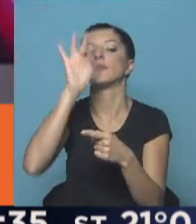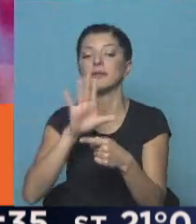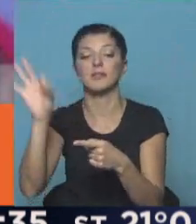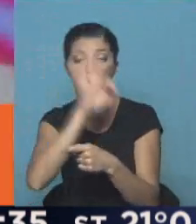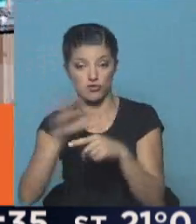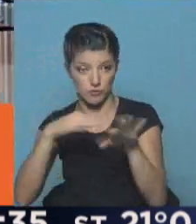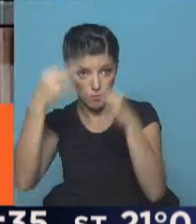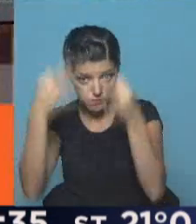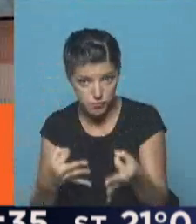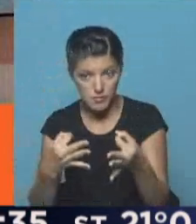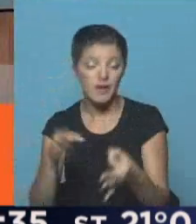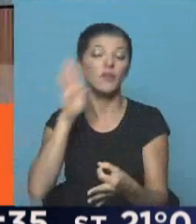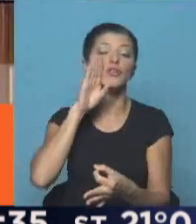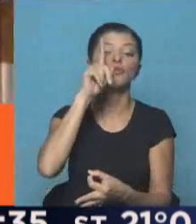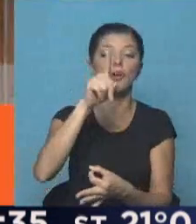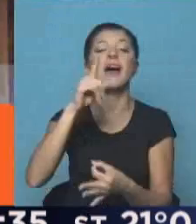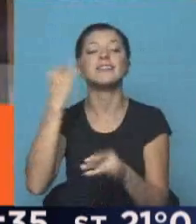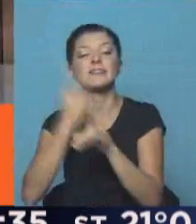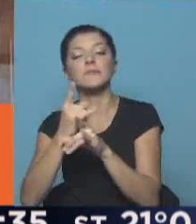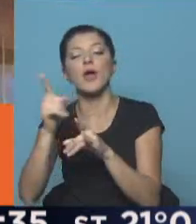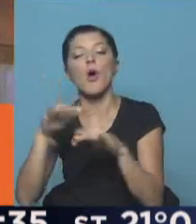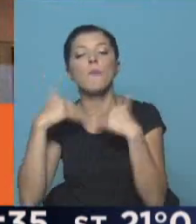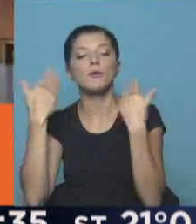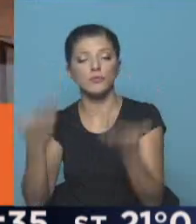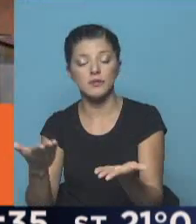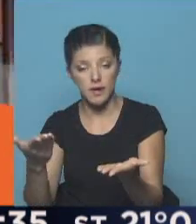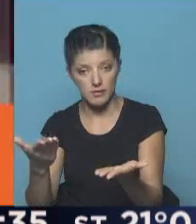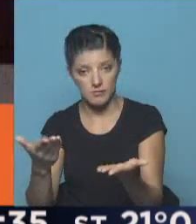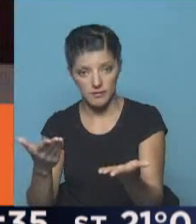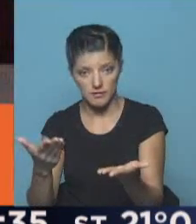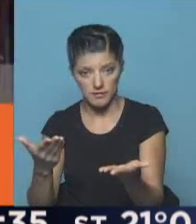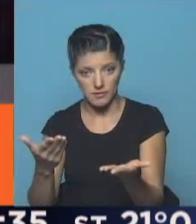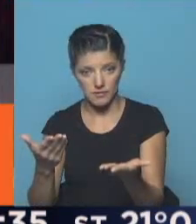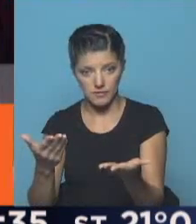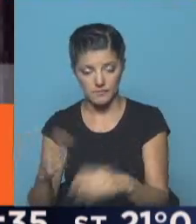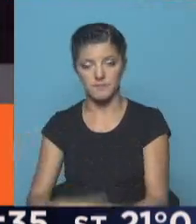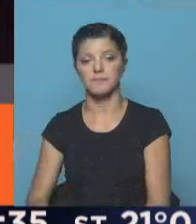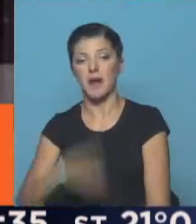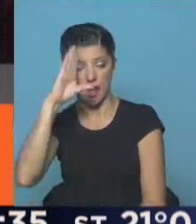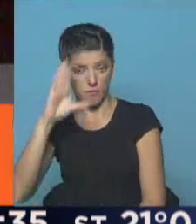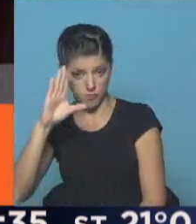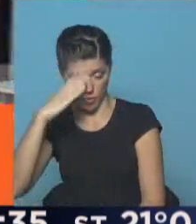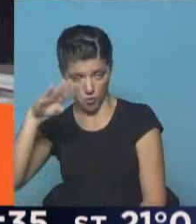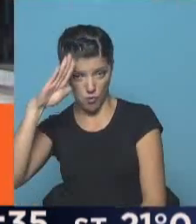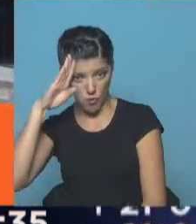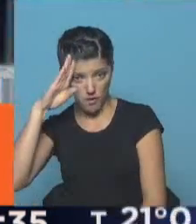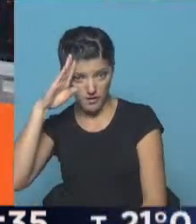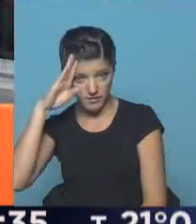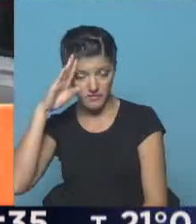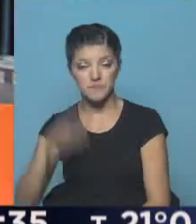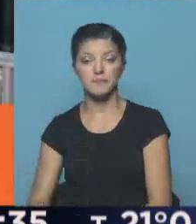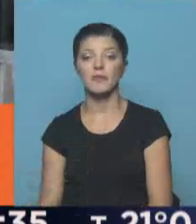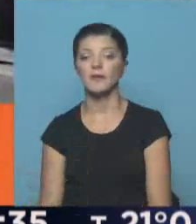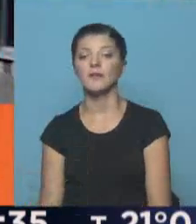Estados Unidos es una oportunidad para la dictadura en Cuba enfatizar lo necesario